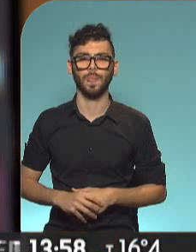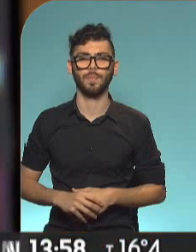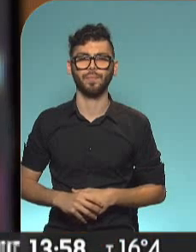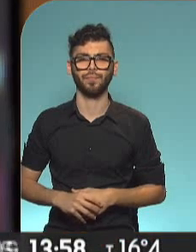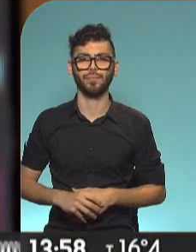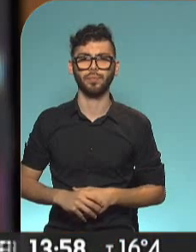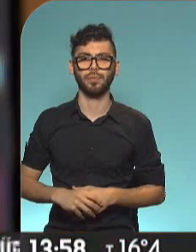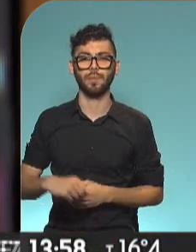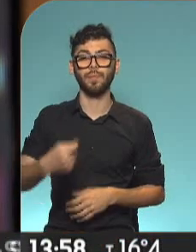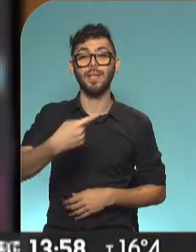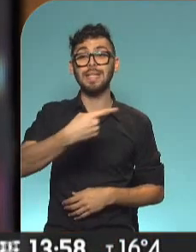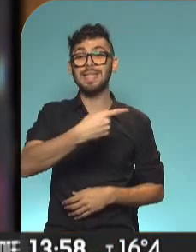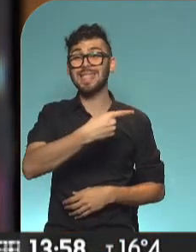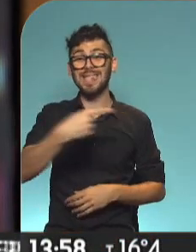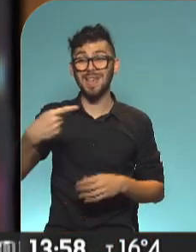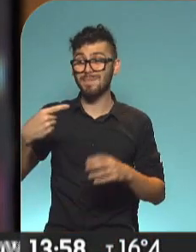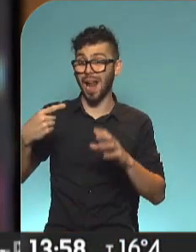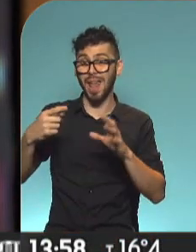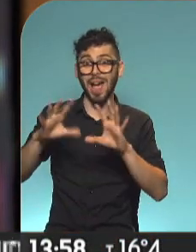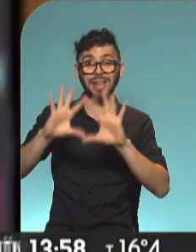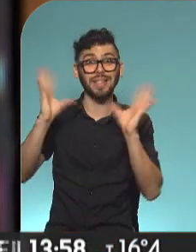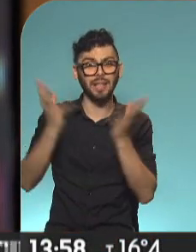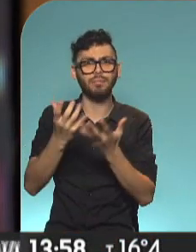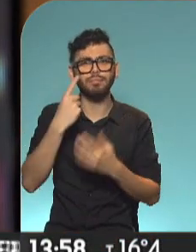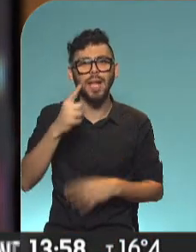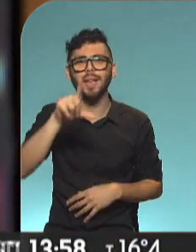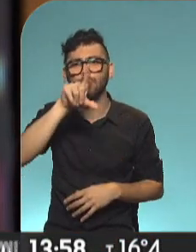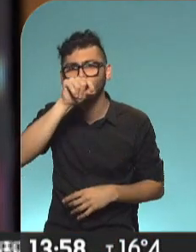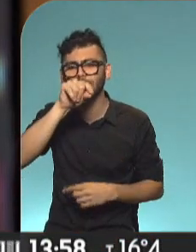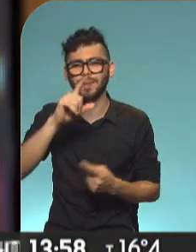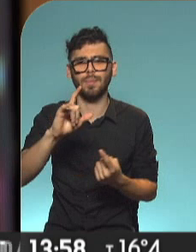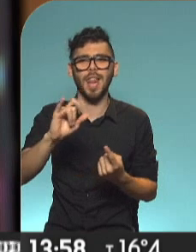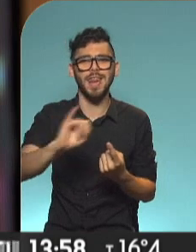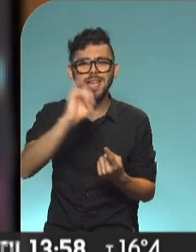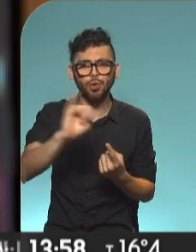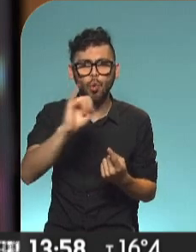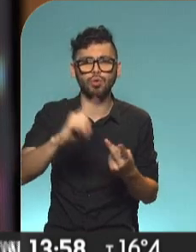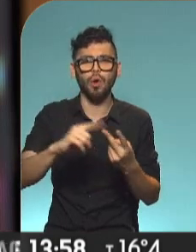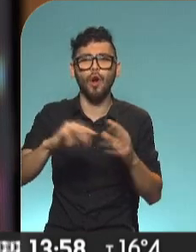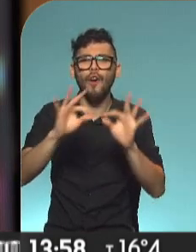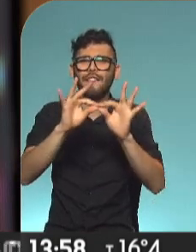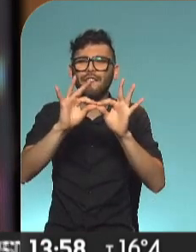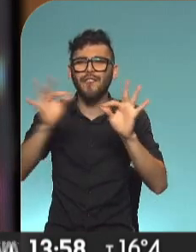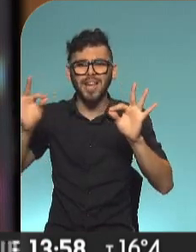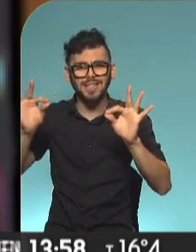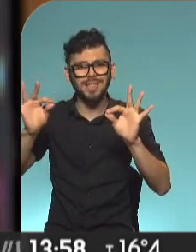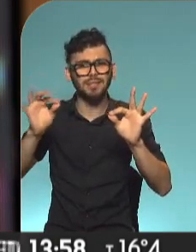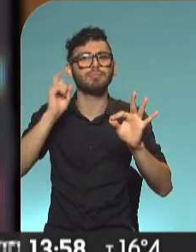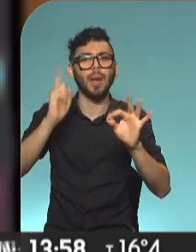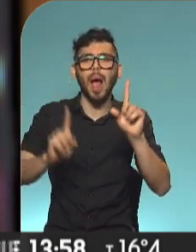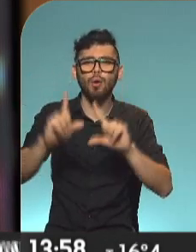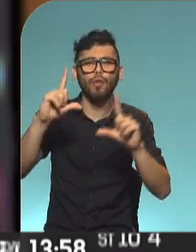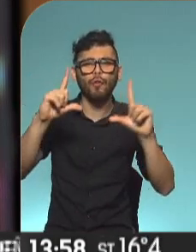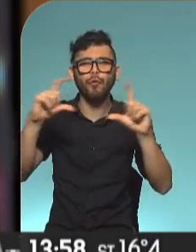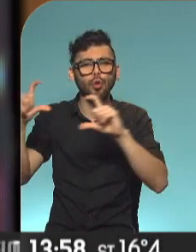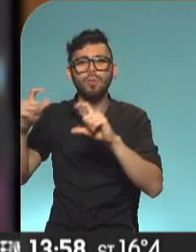La Semana Internacional nos deja tweets, nos deja discursos, nos deja frases y también nos deja algunas imágenes